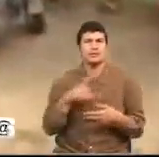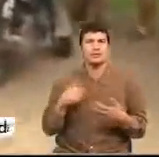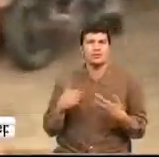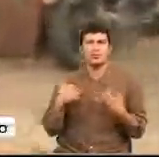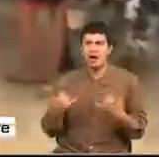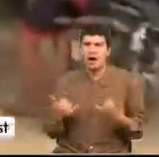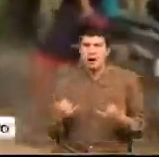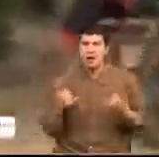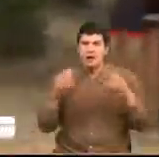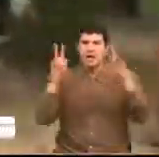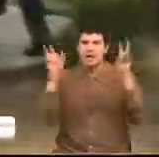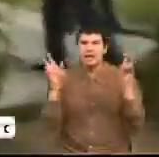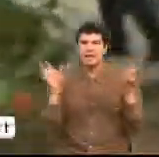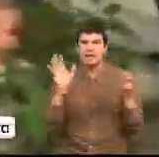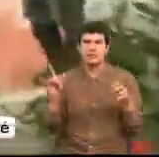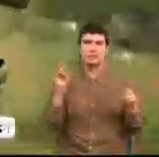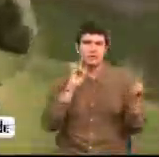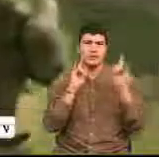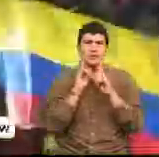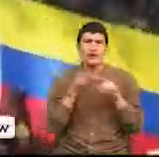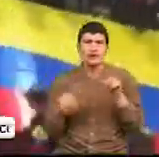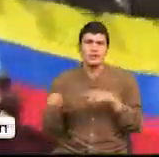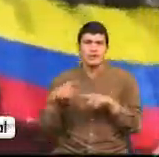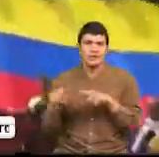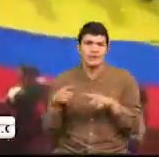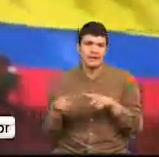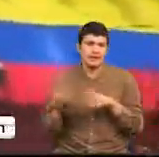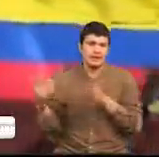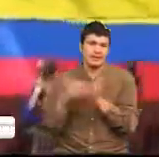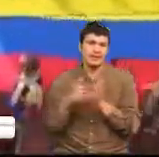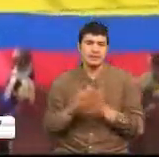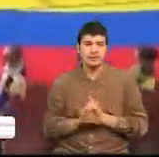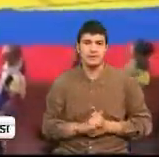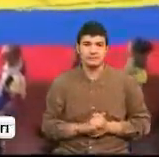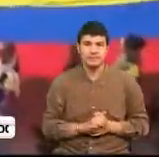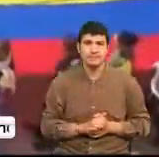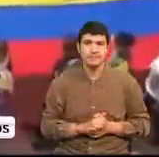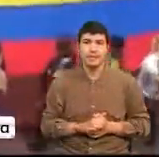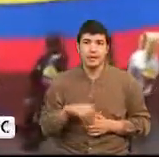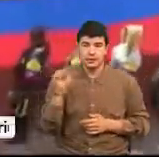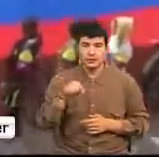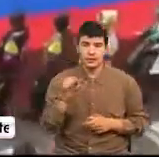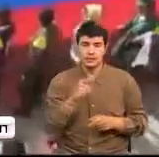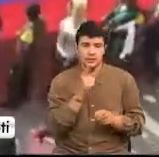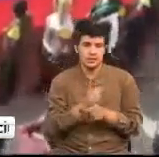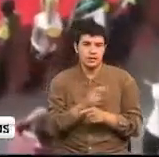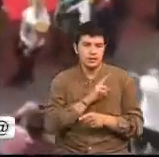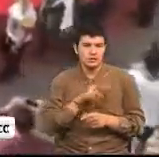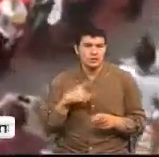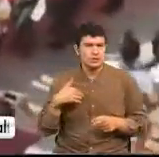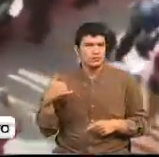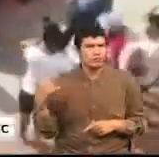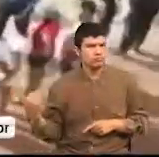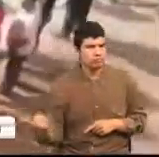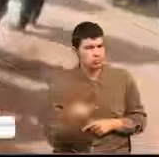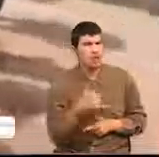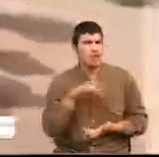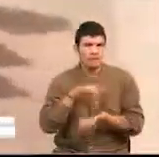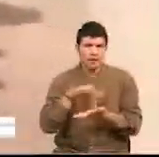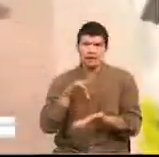la ciudadanía cuando escuchamos ese tipo de denuncias? Mire, nosotros hemos estado o estamos en todos esos